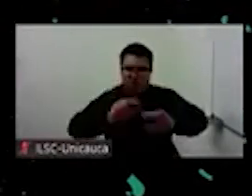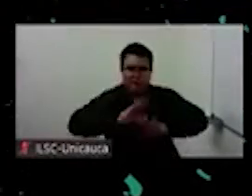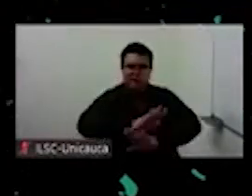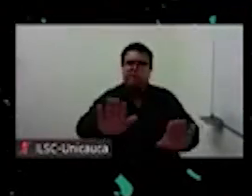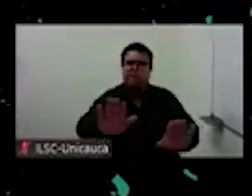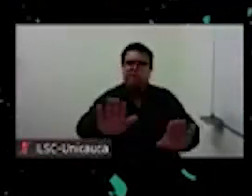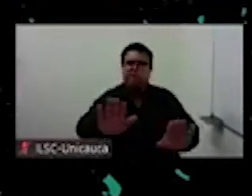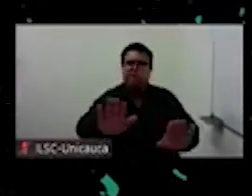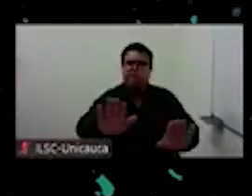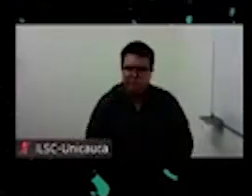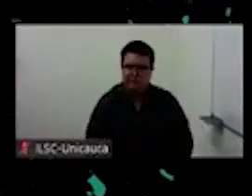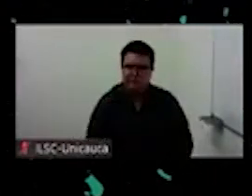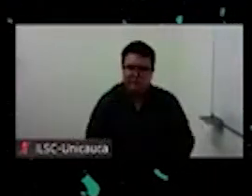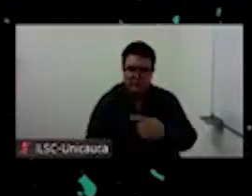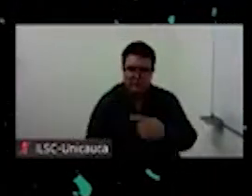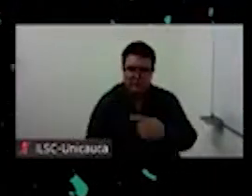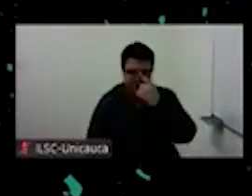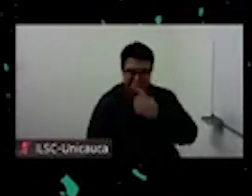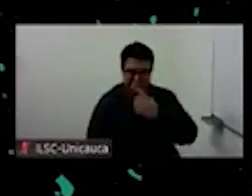través del tejido.